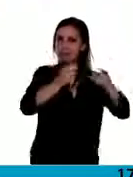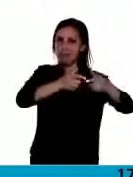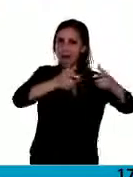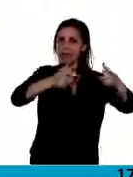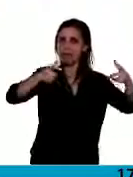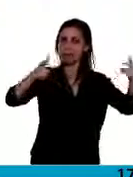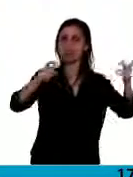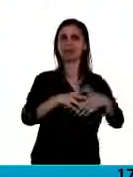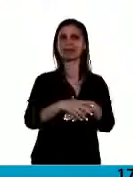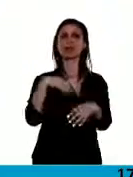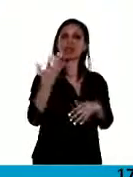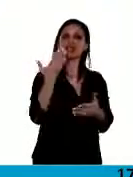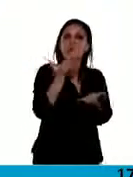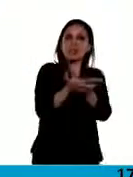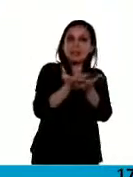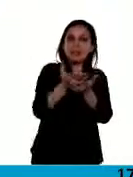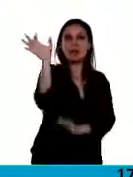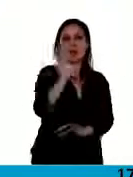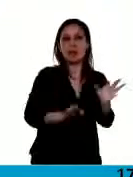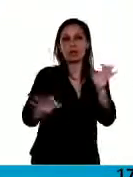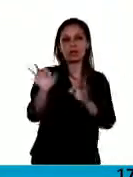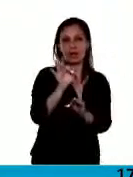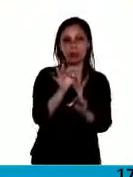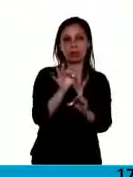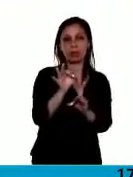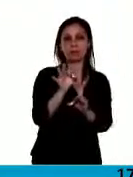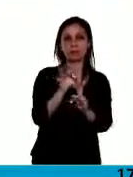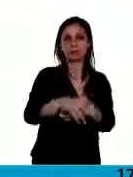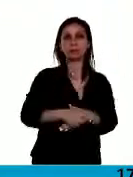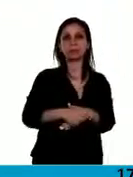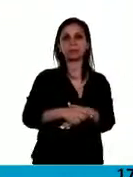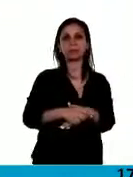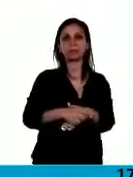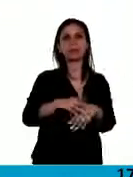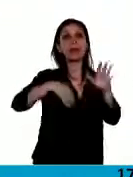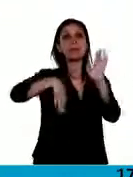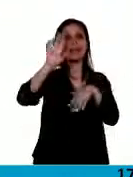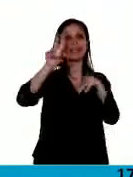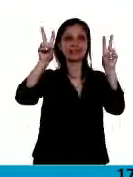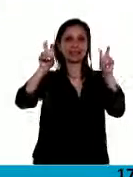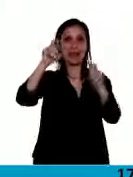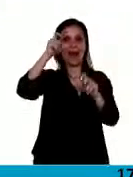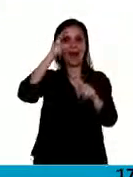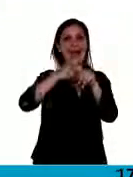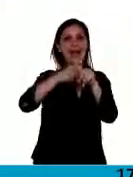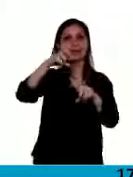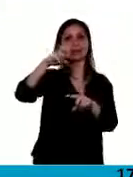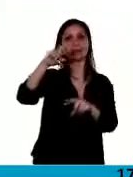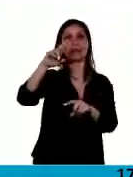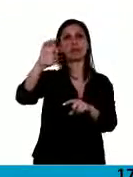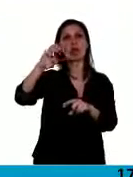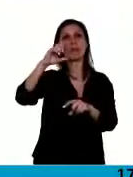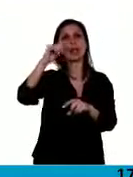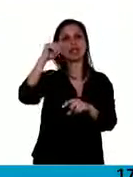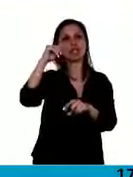nosotros presentamos estos proyectos, sobre todo el de expropiación, porque la única solución para que estas familias tengan